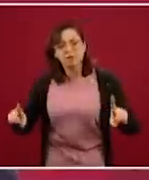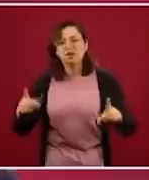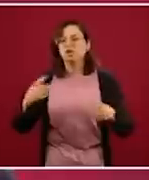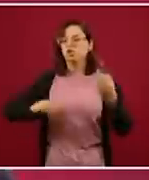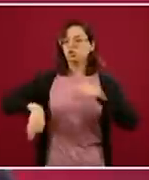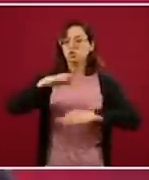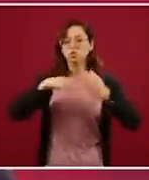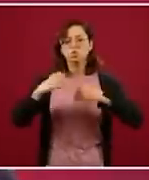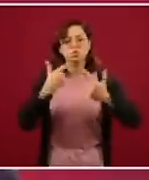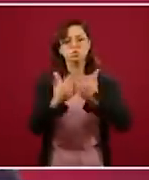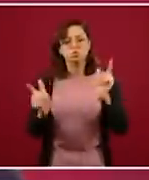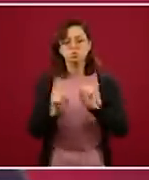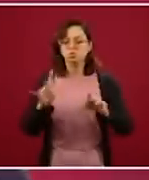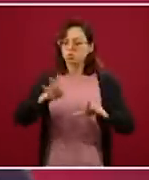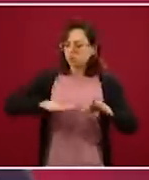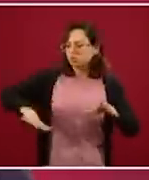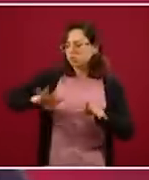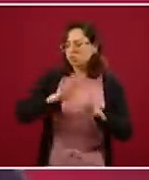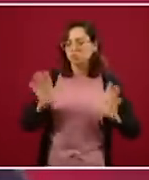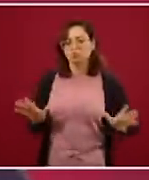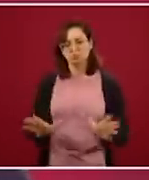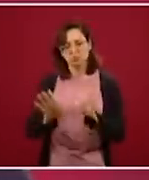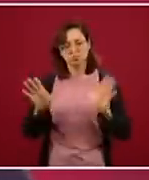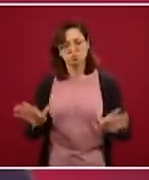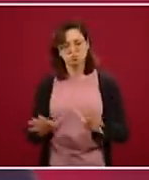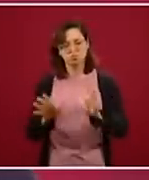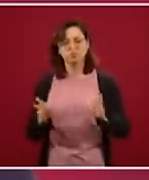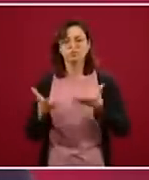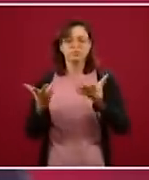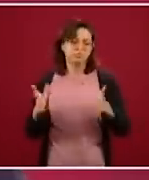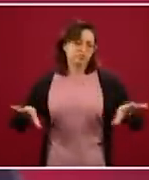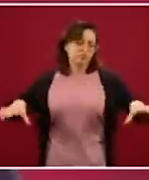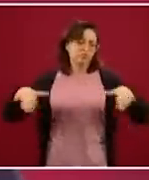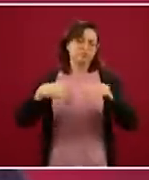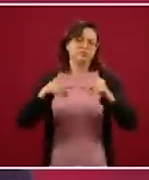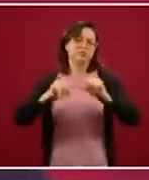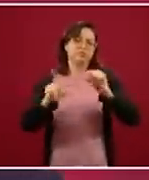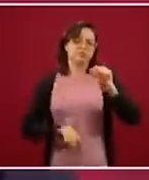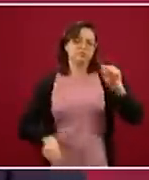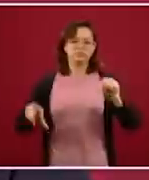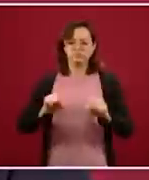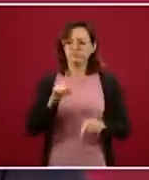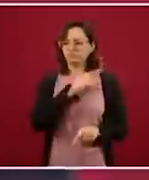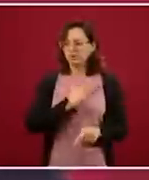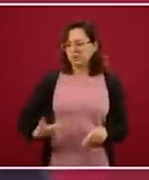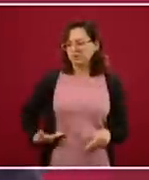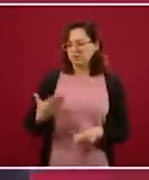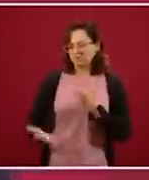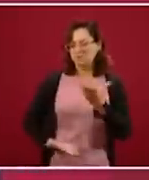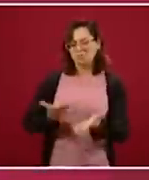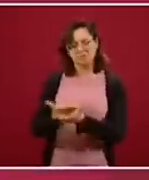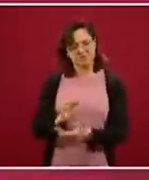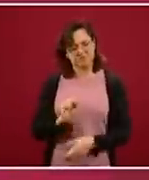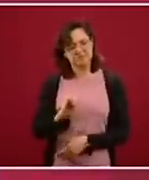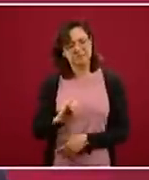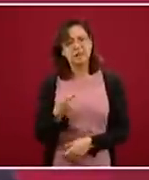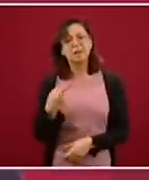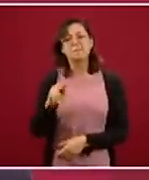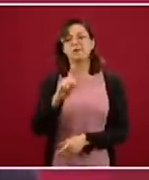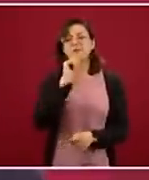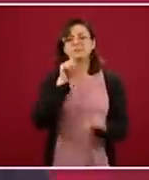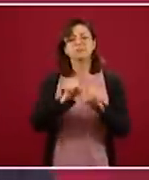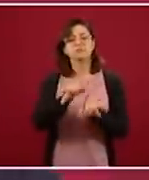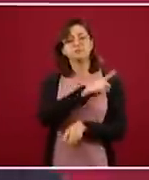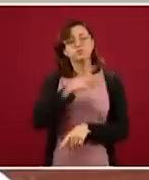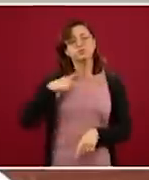de todos los grupos sociales que forman parte de la comunidad, así lo ha planteado el presidente de la República. Sin embargo, debíamos de